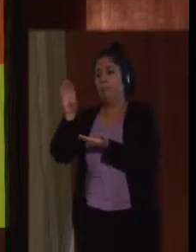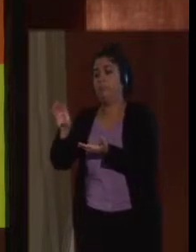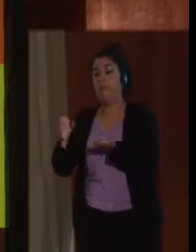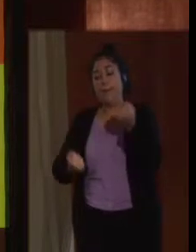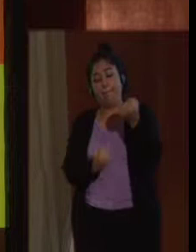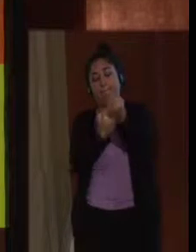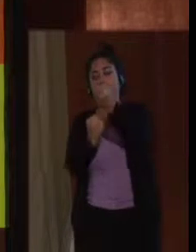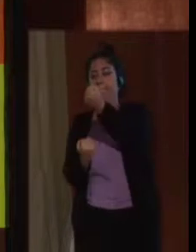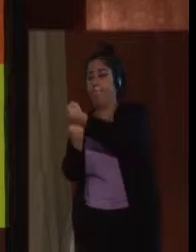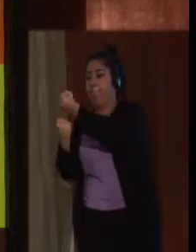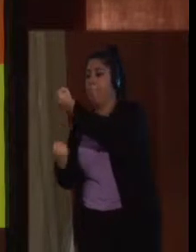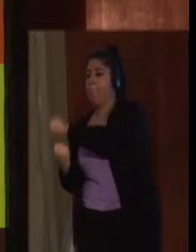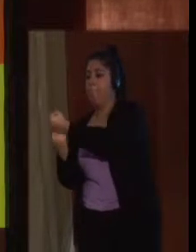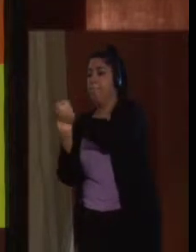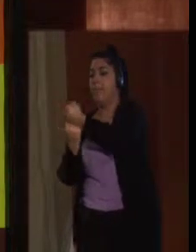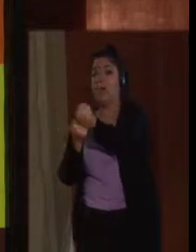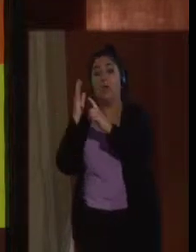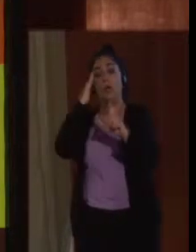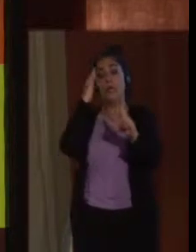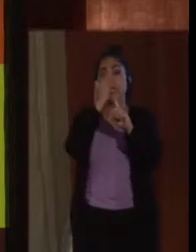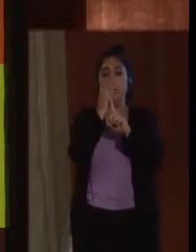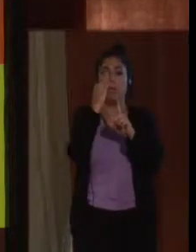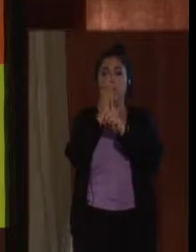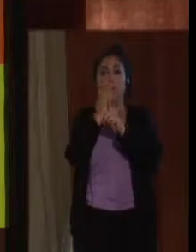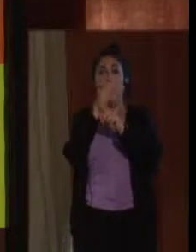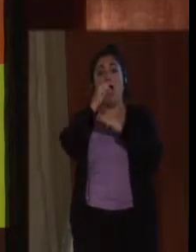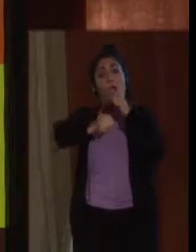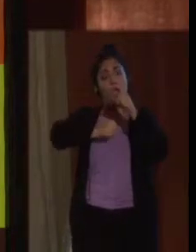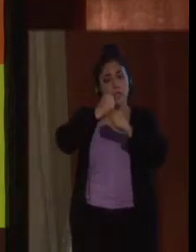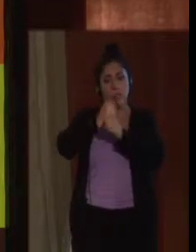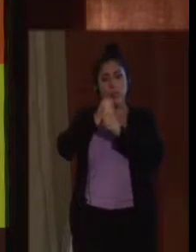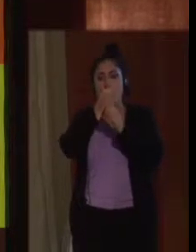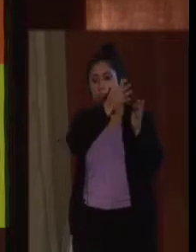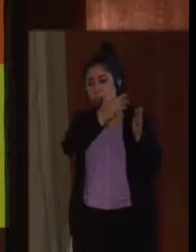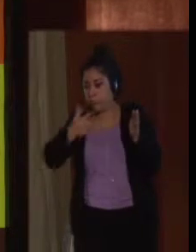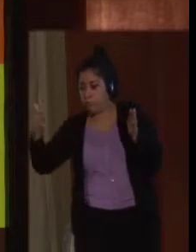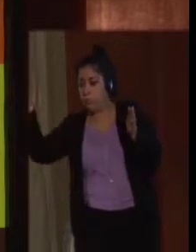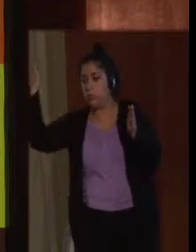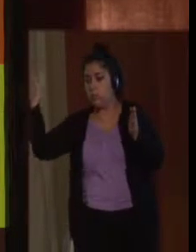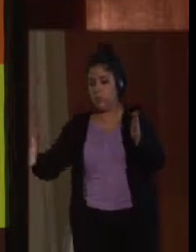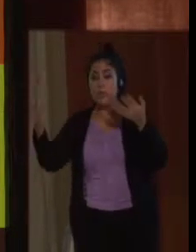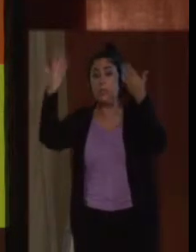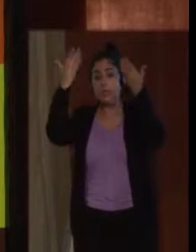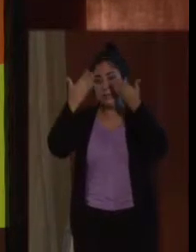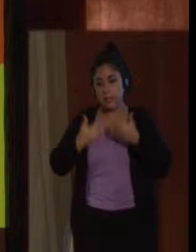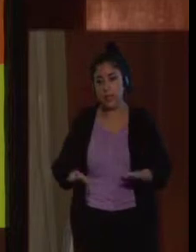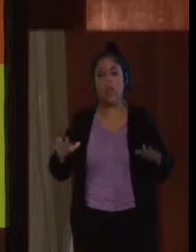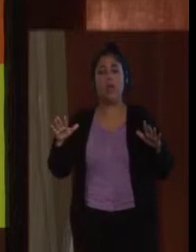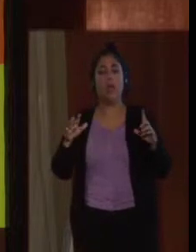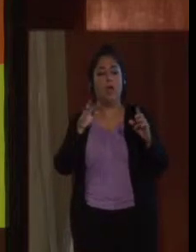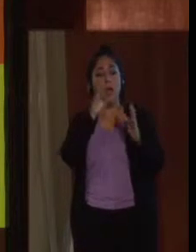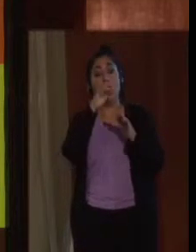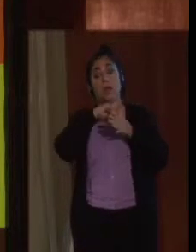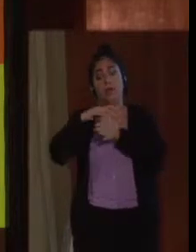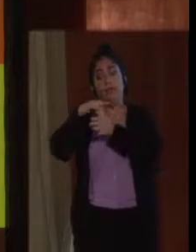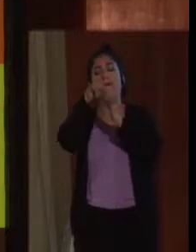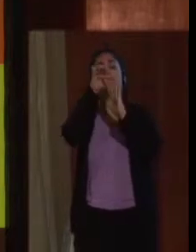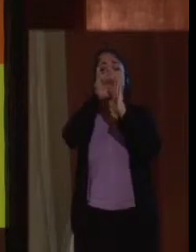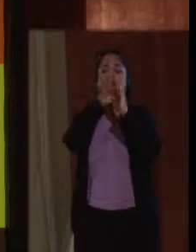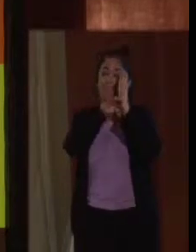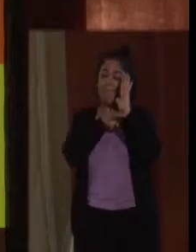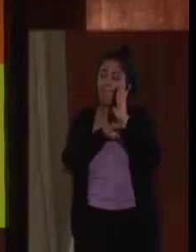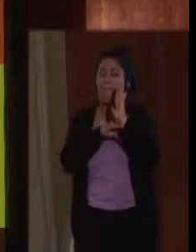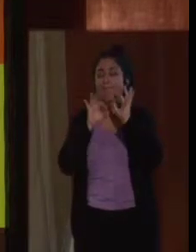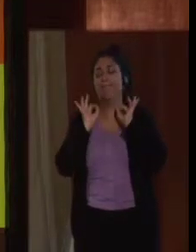inversión pública y al final apuntar al objetivo nacional, que es la reducción de la vulnerabilidad de la población y sus medios de